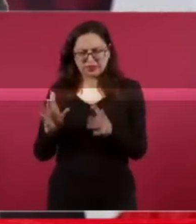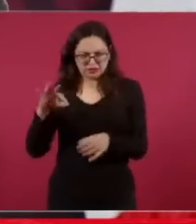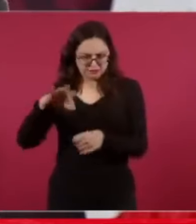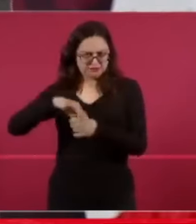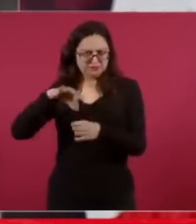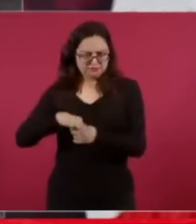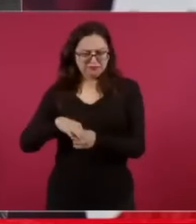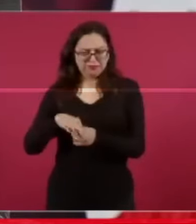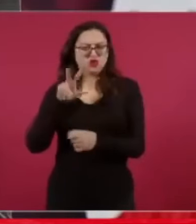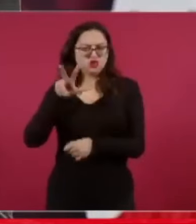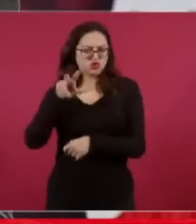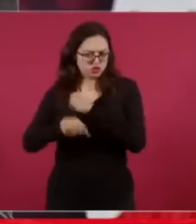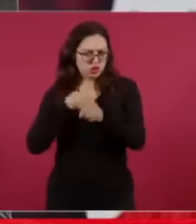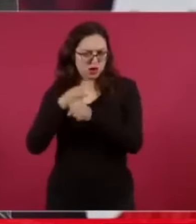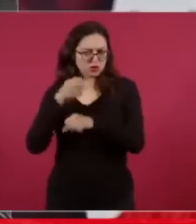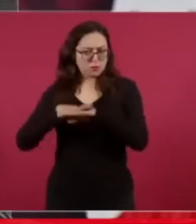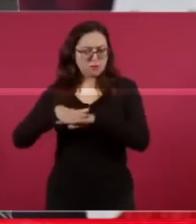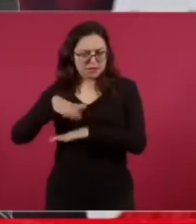El PAN,